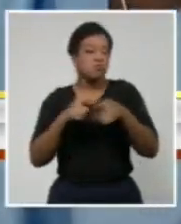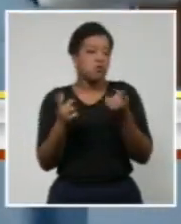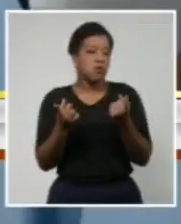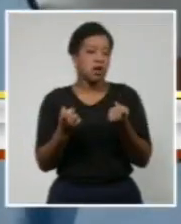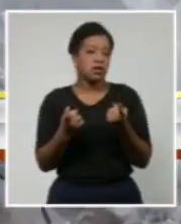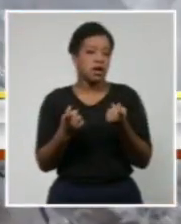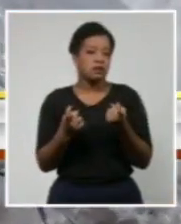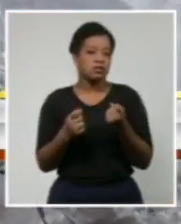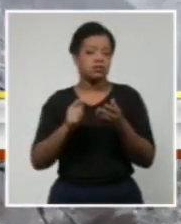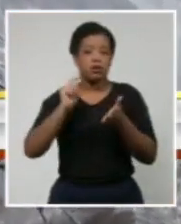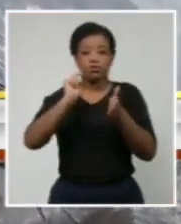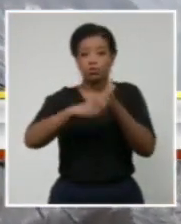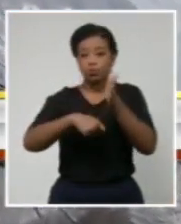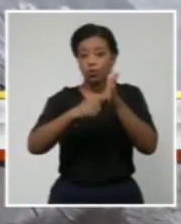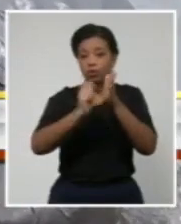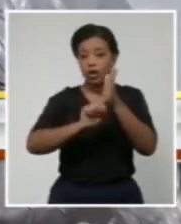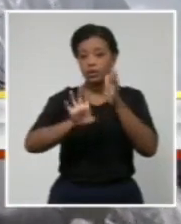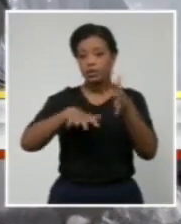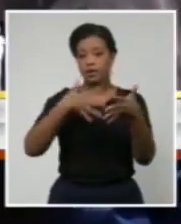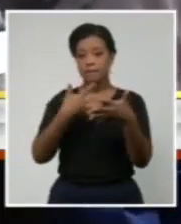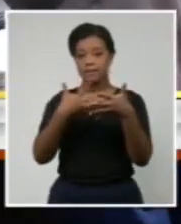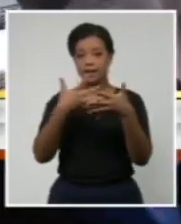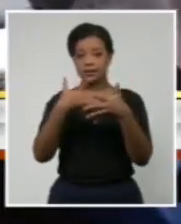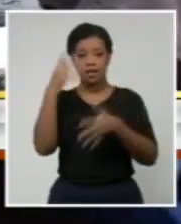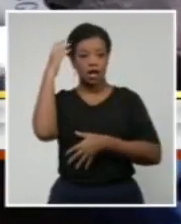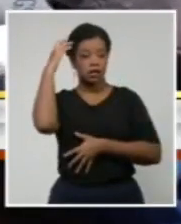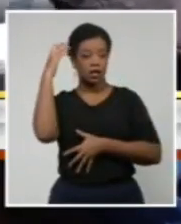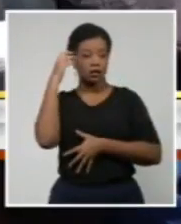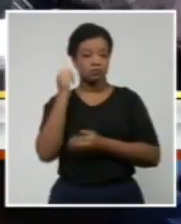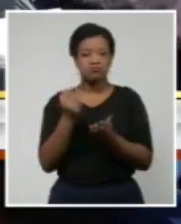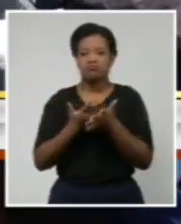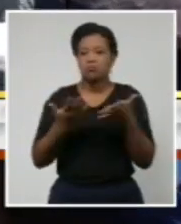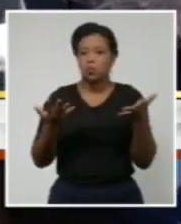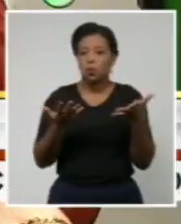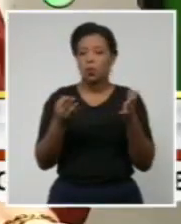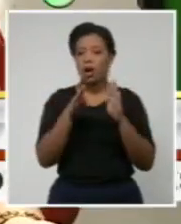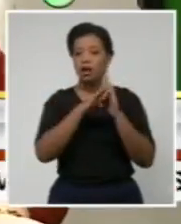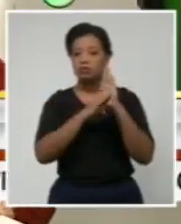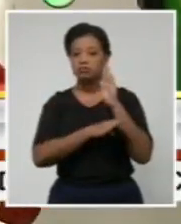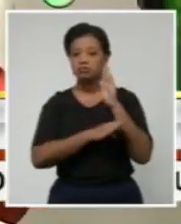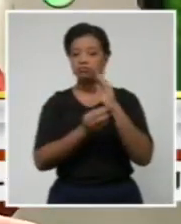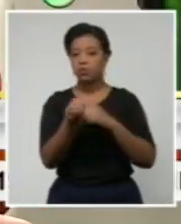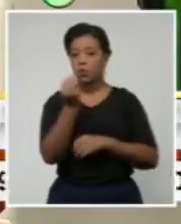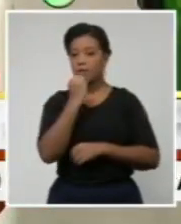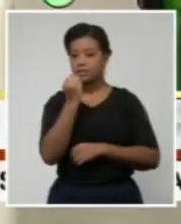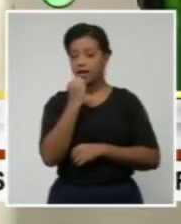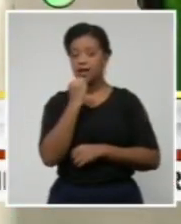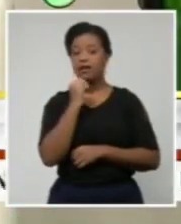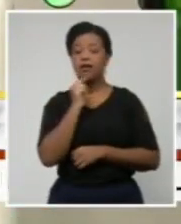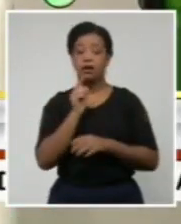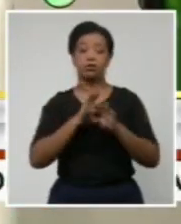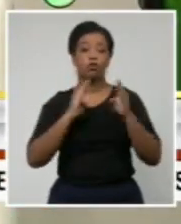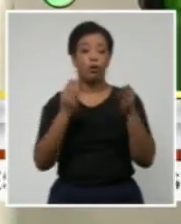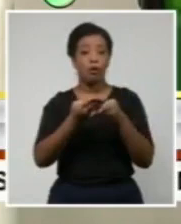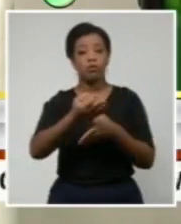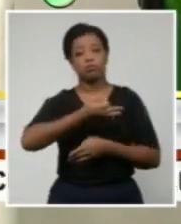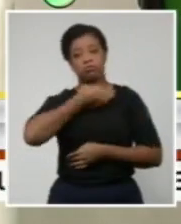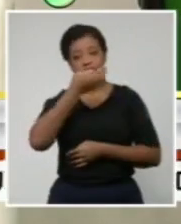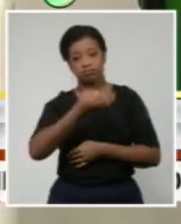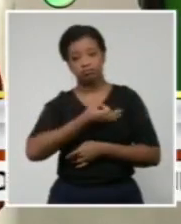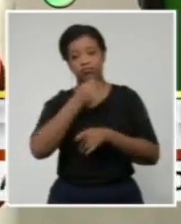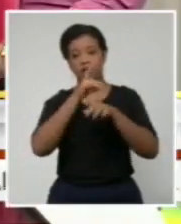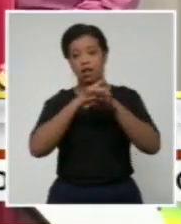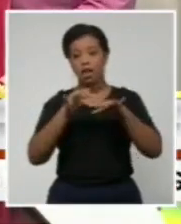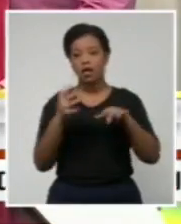la contratación a través de una empresa estatal? ¿Cuáles serán los márgenes comerciales? Estas y otras opiniones fueron aclaradas por